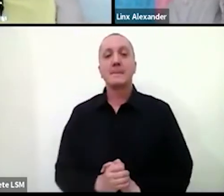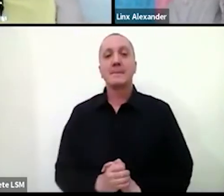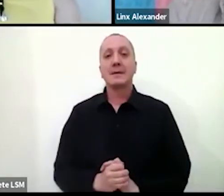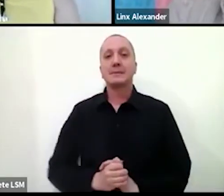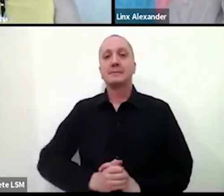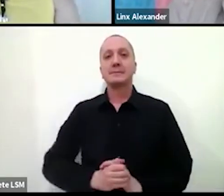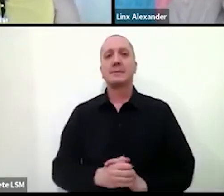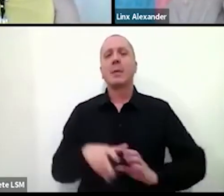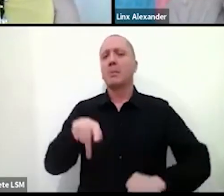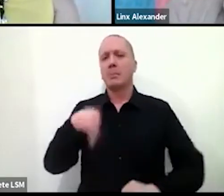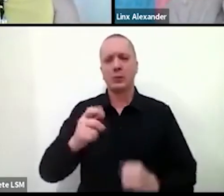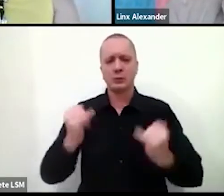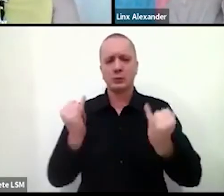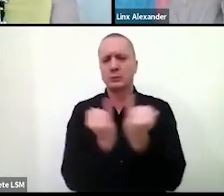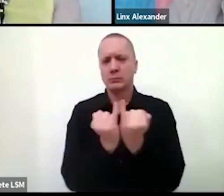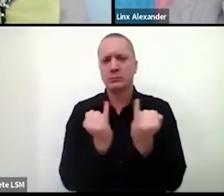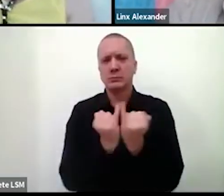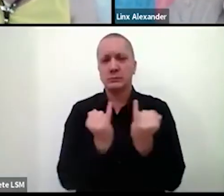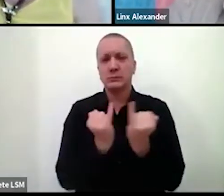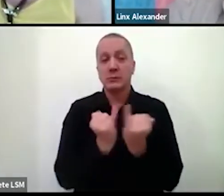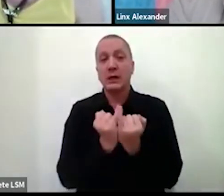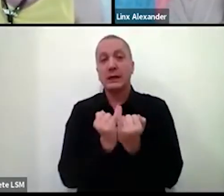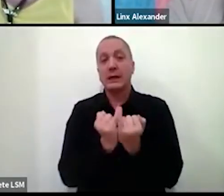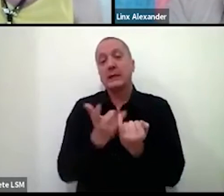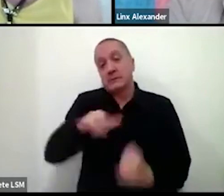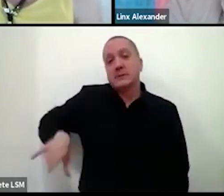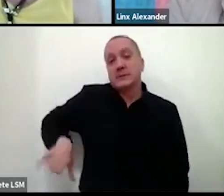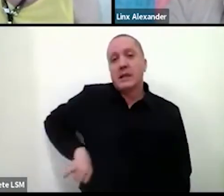pero igualmente es muy interesante